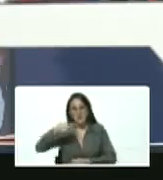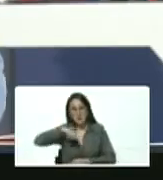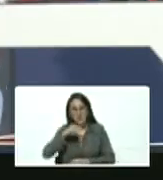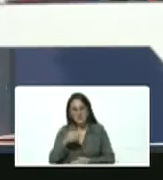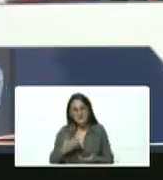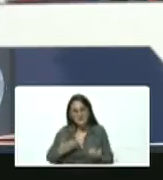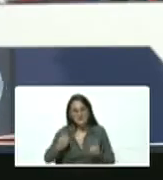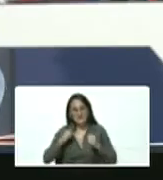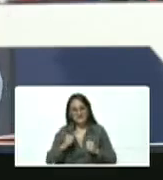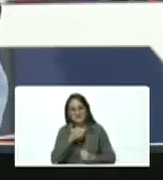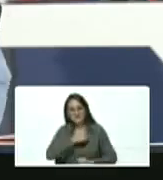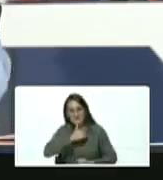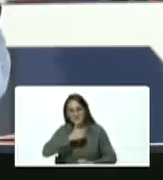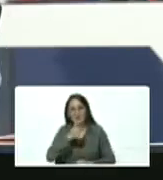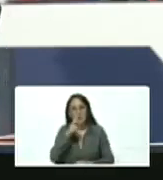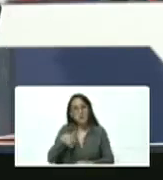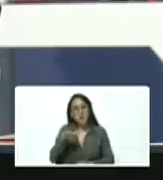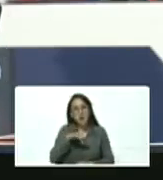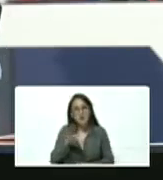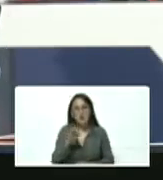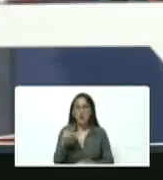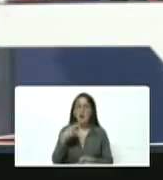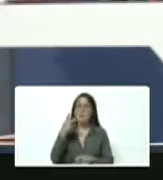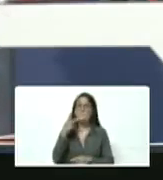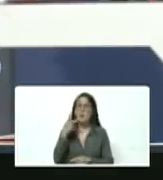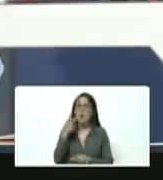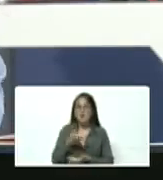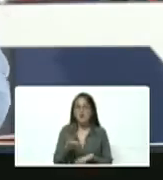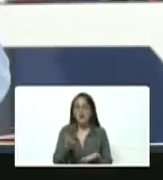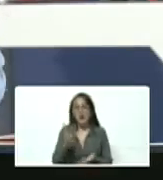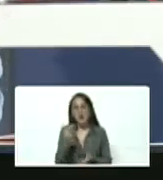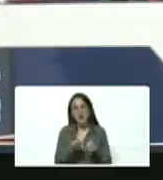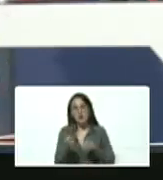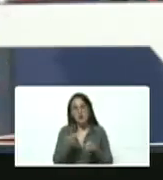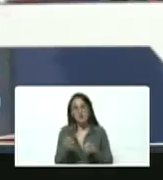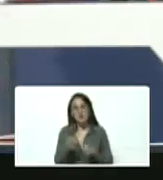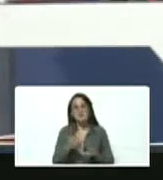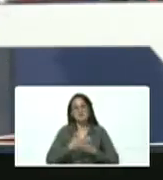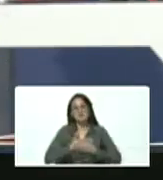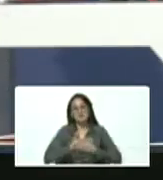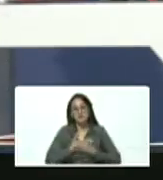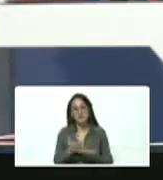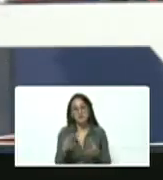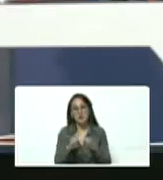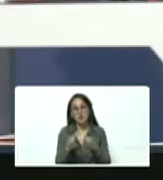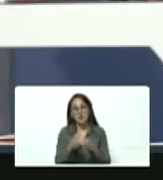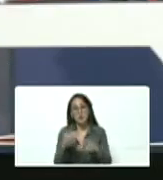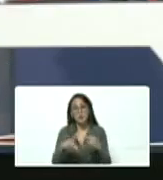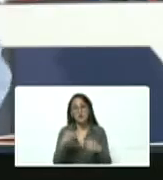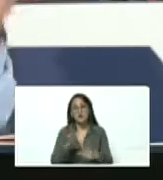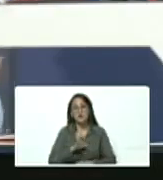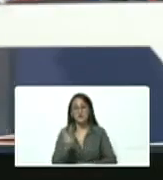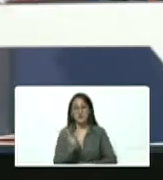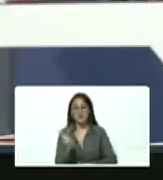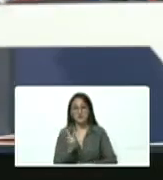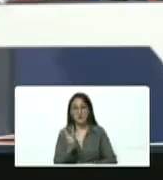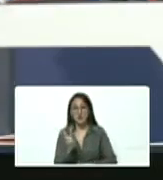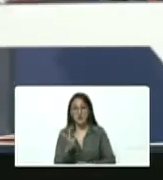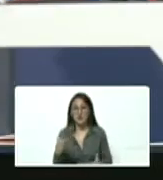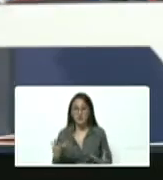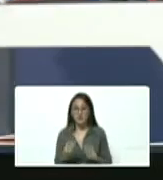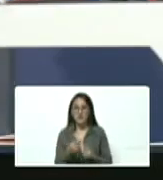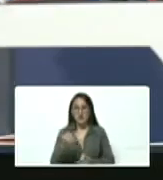pueblo, de la conducción suya, de las políticas económicas y de la disponibilidad de los sectores productivos a Venezuela a